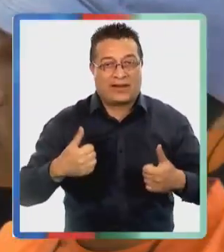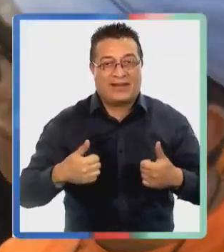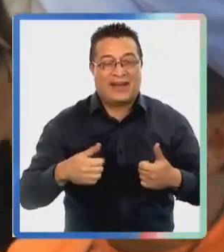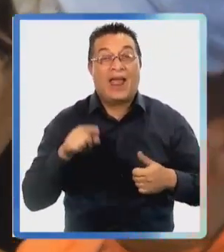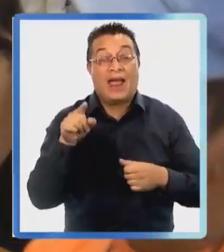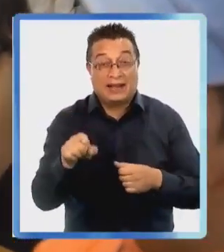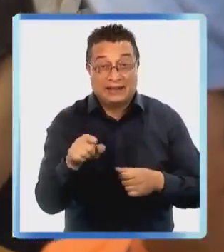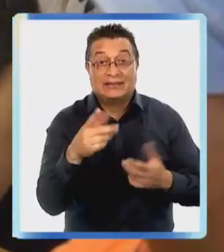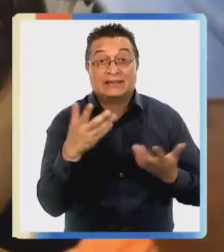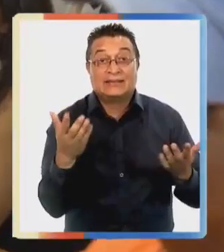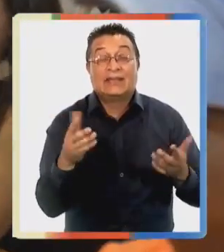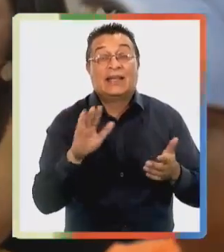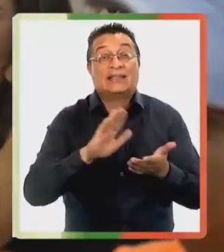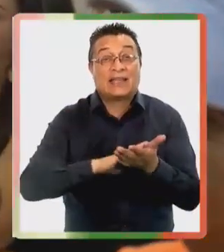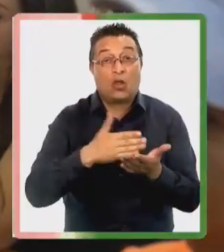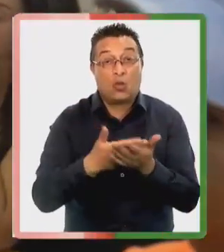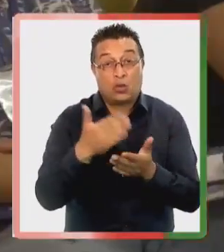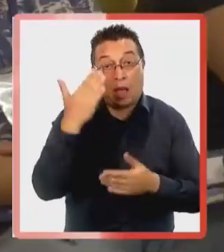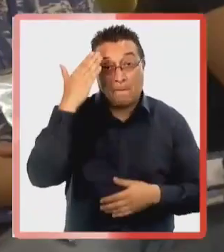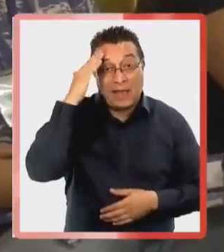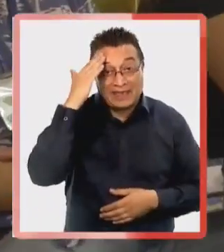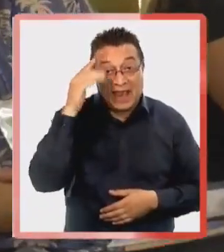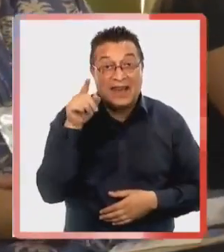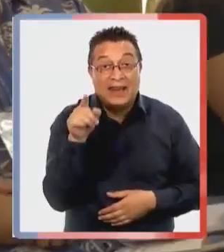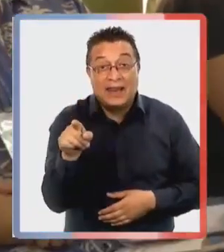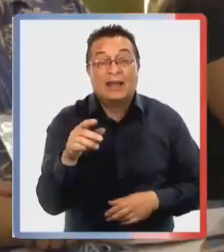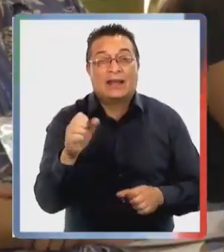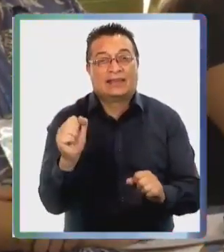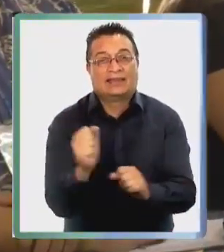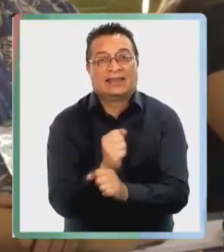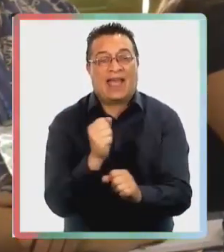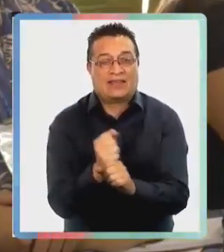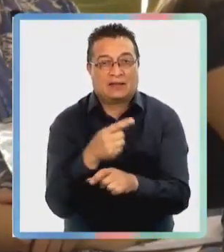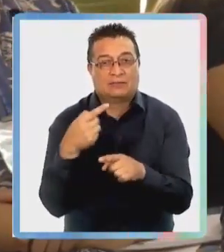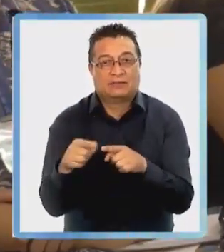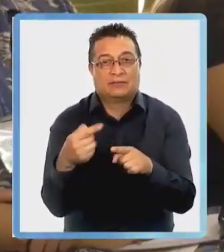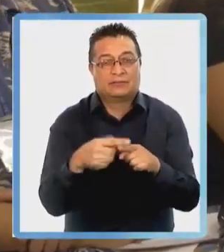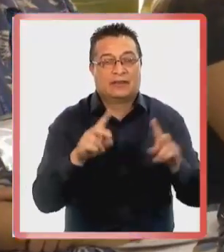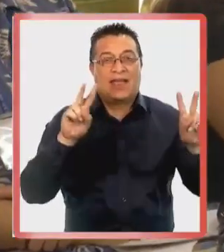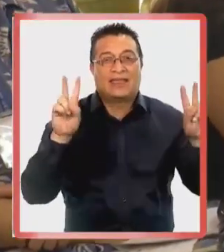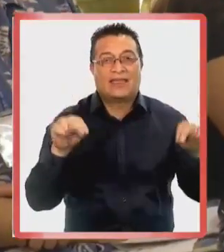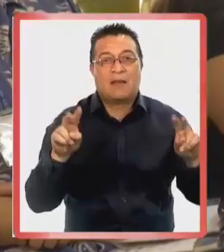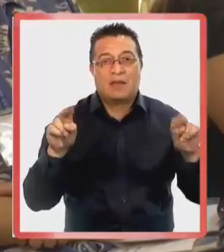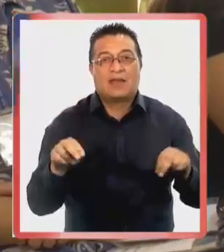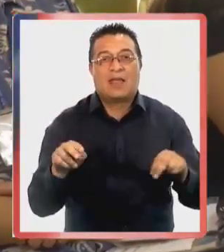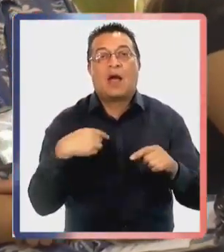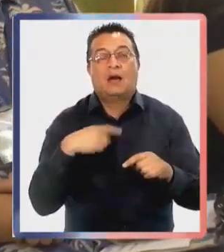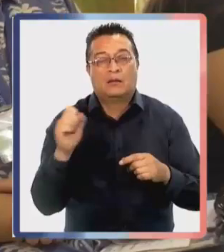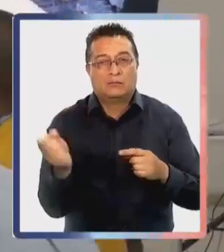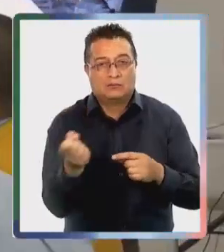área de salud mental, se realizarán talleres con diversas temáticas, entre las que destacan el